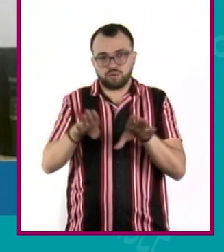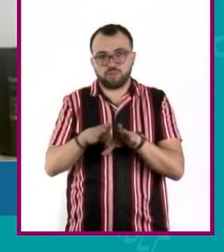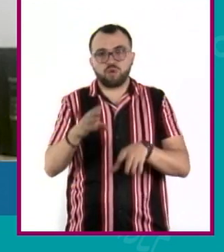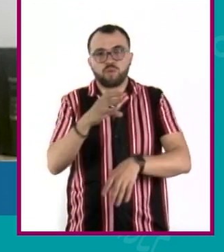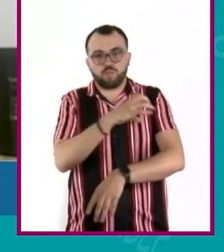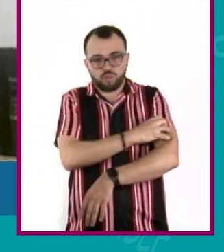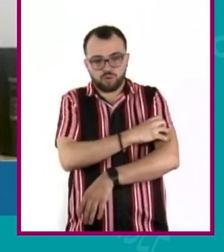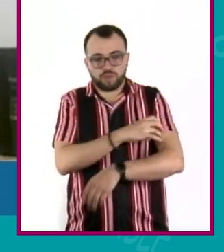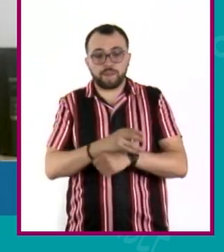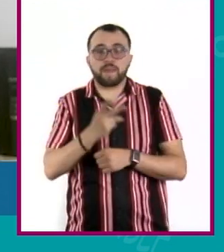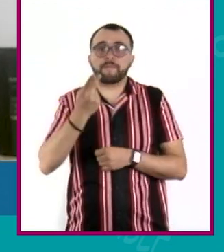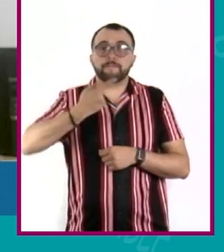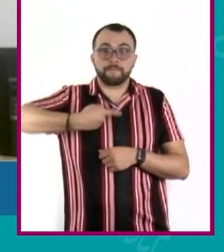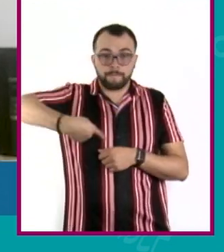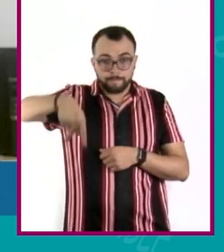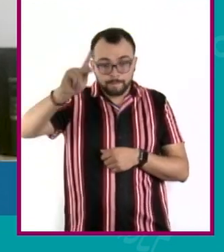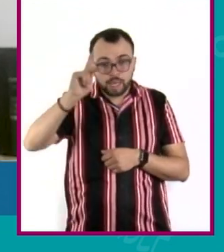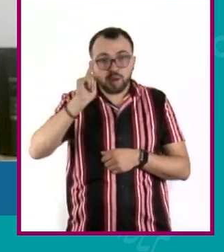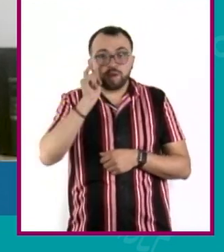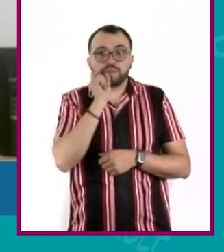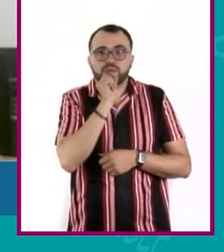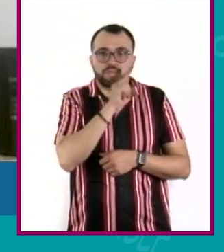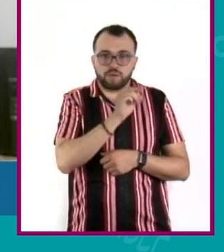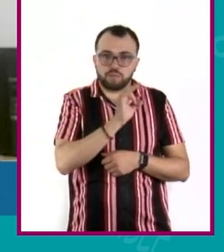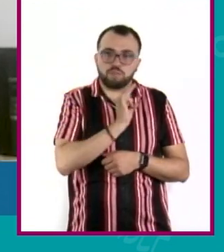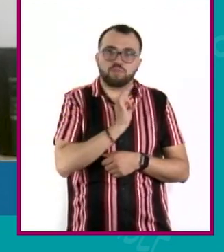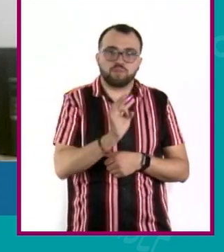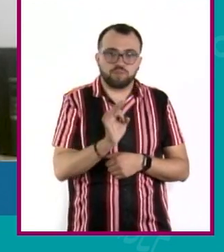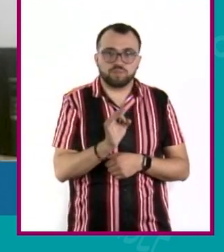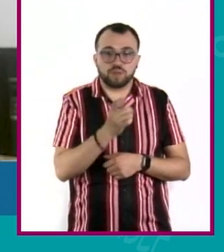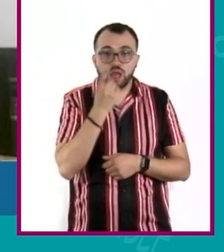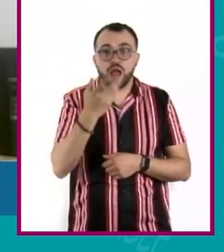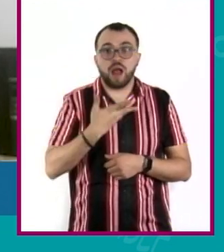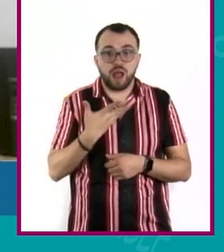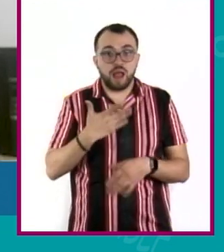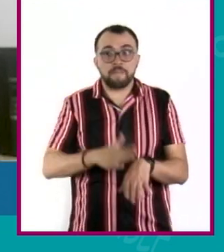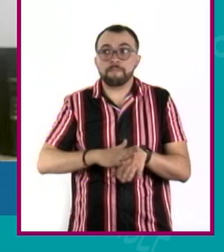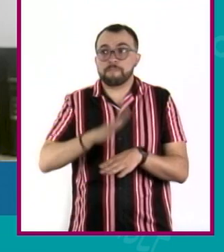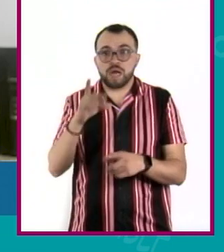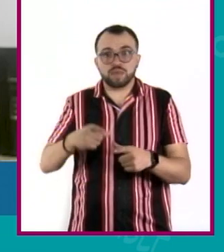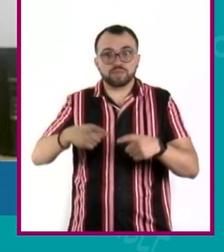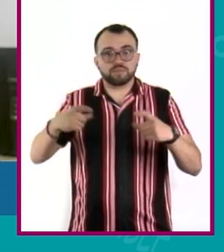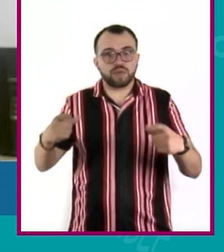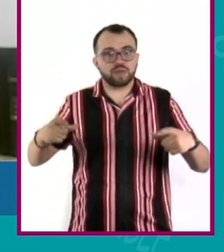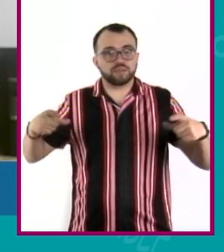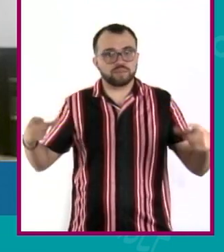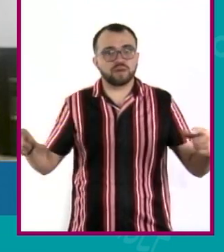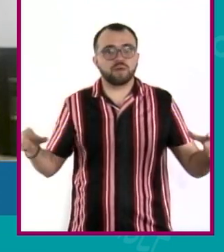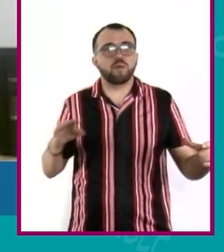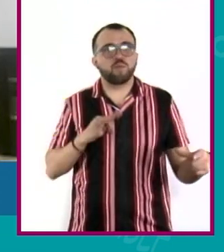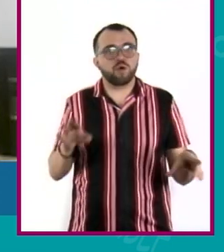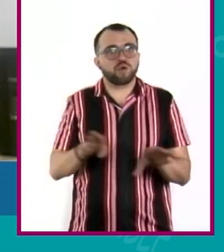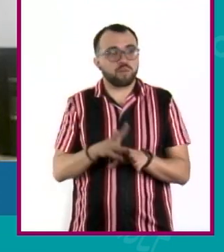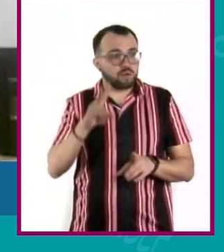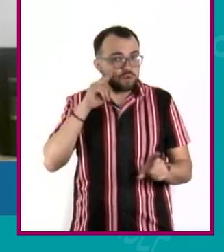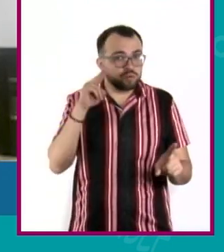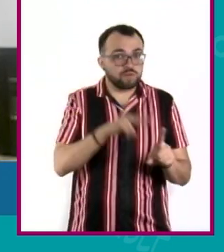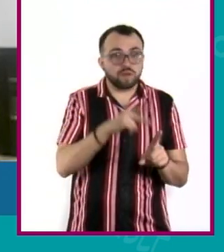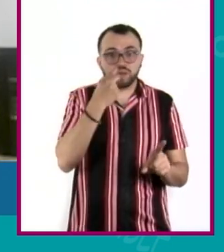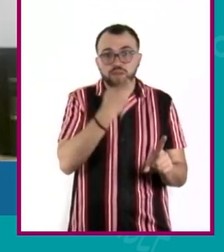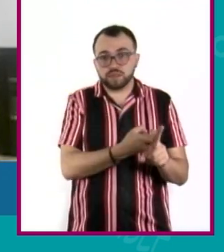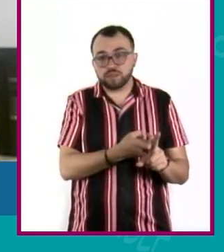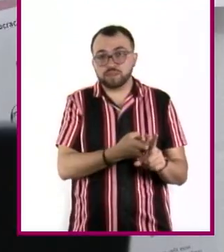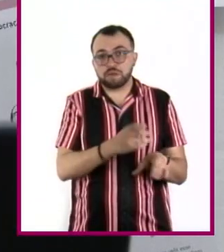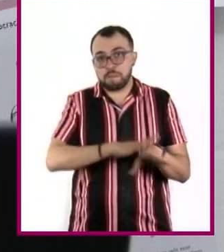Sin embargo, también cabría que decir, hay cada vez más actores de las relaciones internacionales que pueden detentar o tener